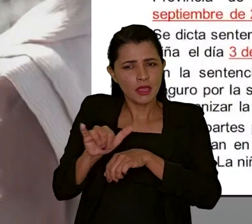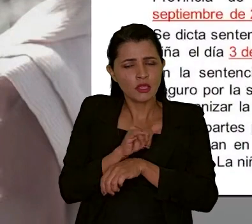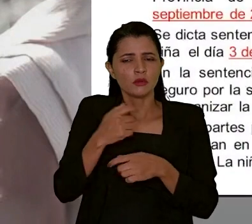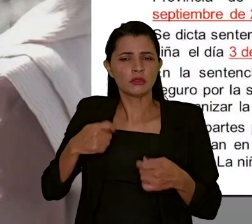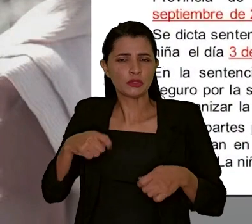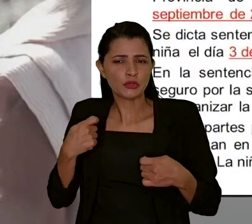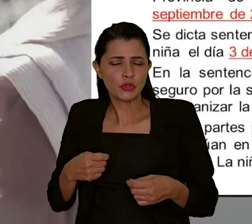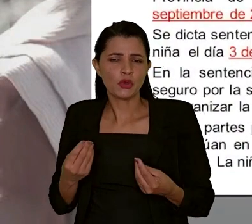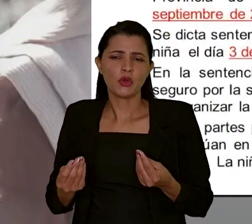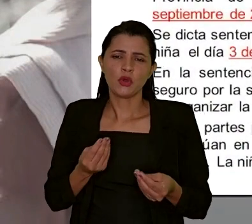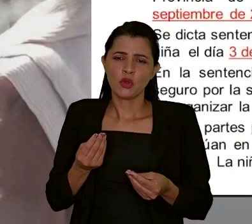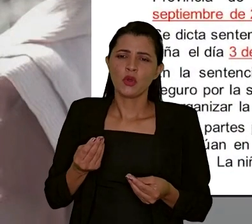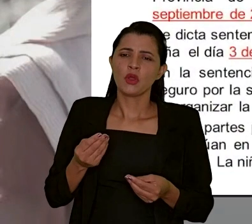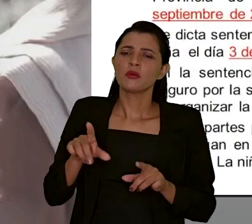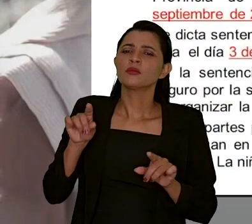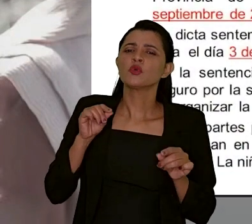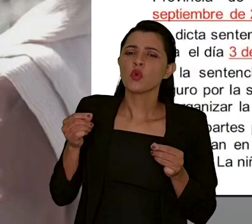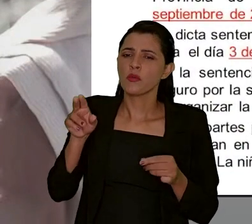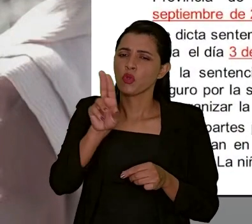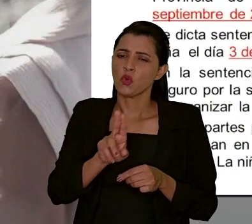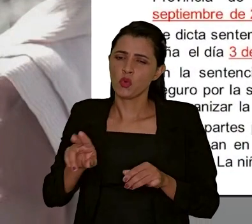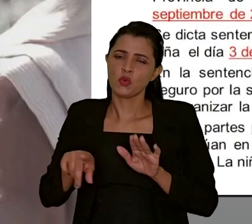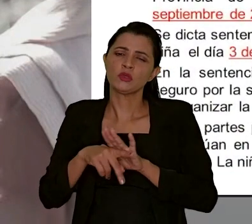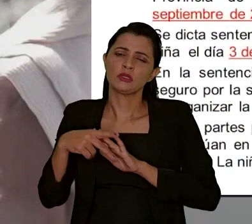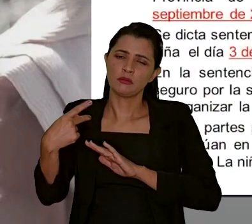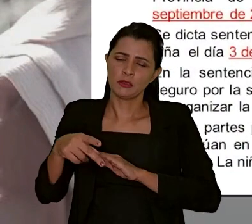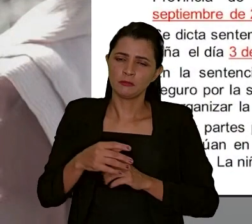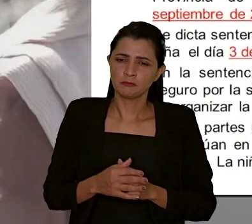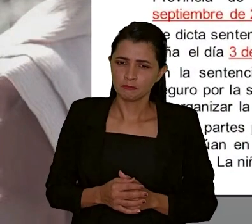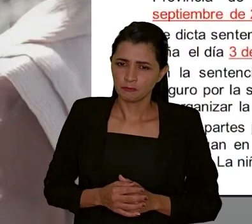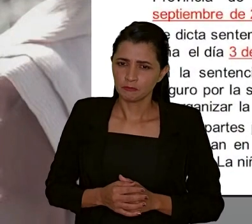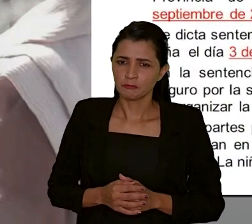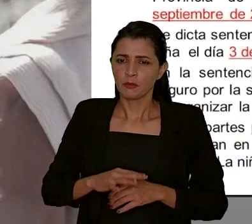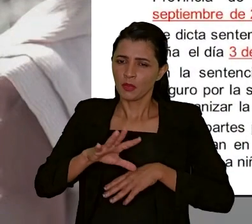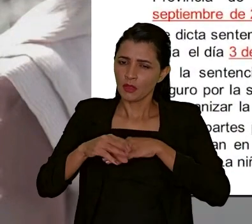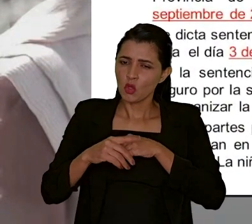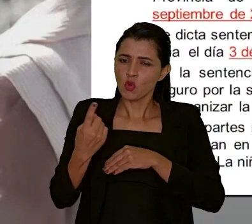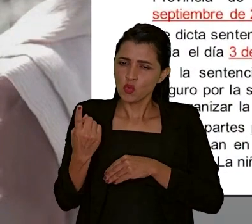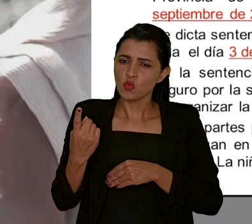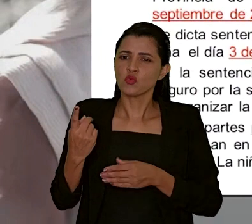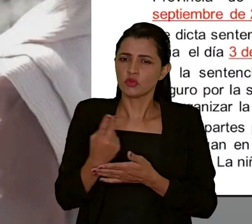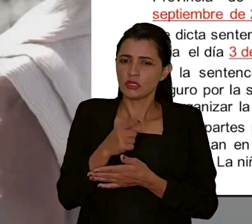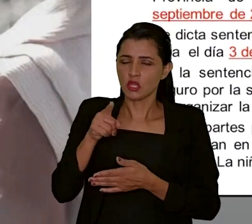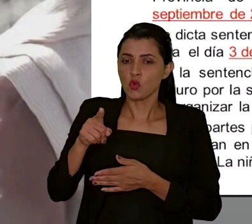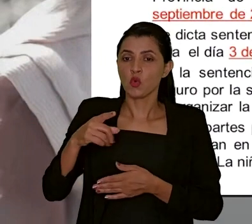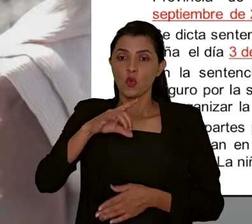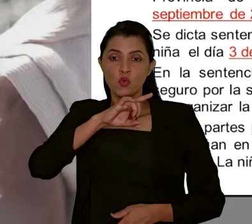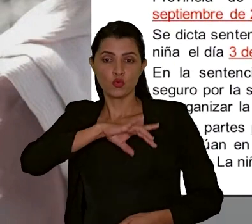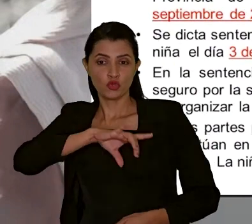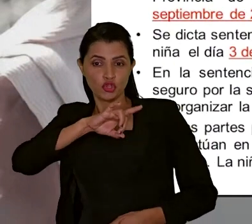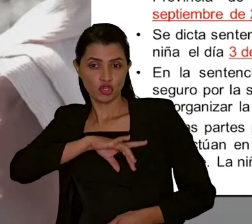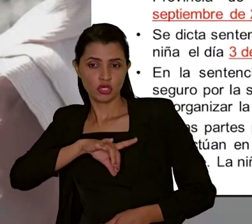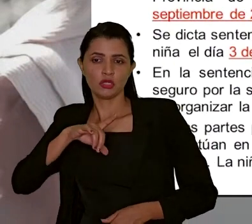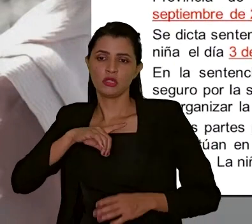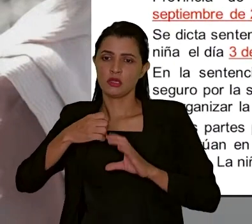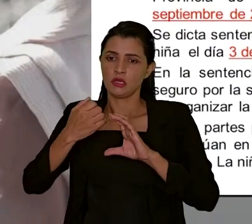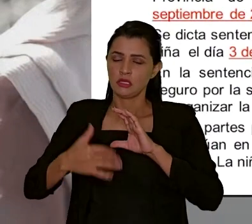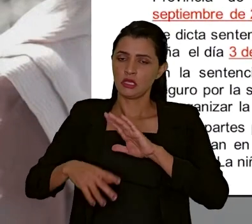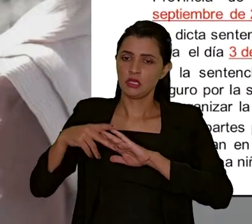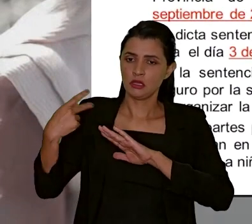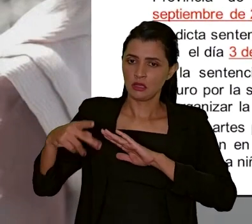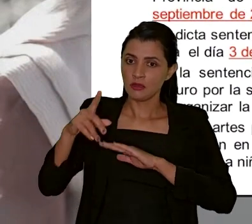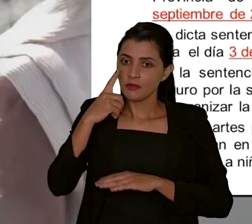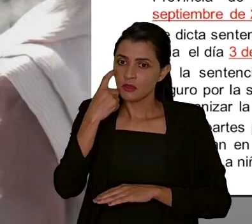ver cómo, lo dicho, se aplica en este caso. Analizaremos un caso con Chile que por sus características resulta